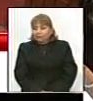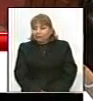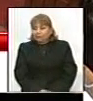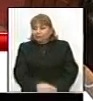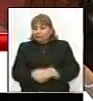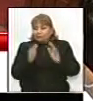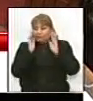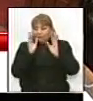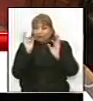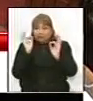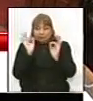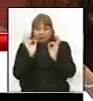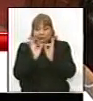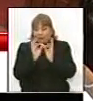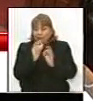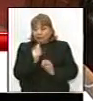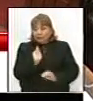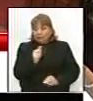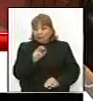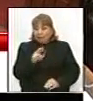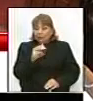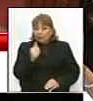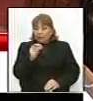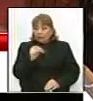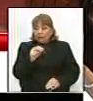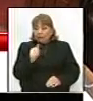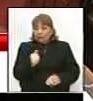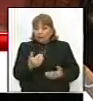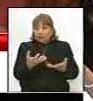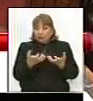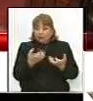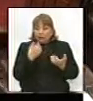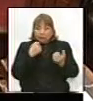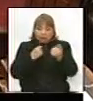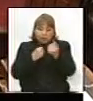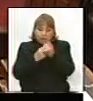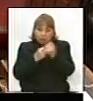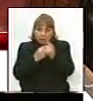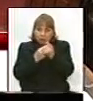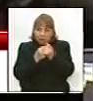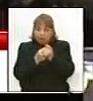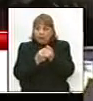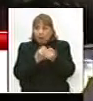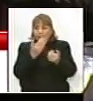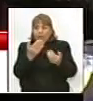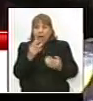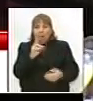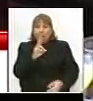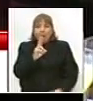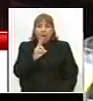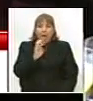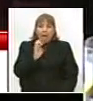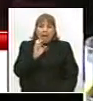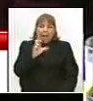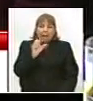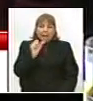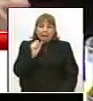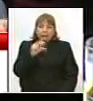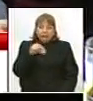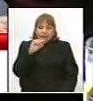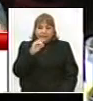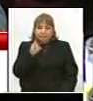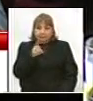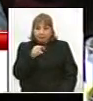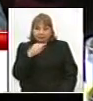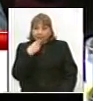atendiendo a la precisión que ha hecho el congresista Arana, yo quiero sí respaldar la posición del congresista Velázquez Quesquén, porque si nosotros